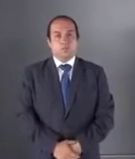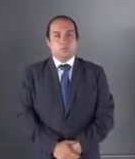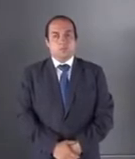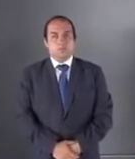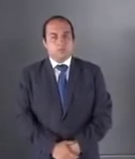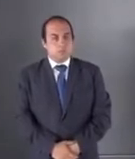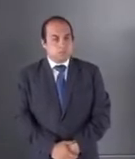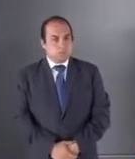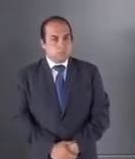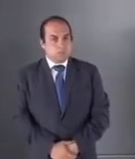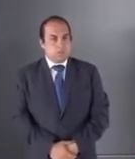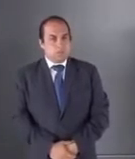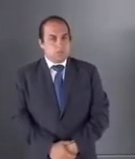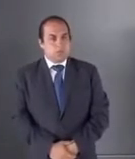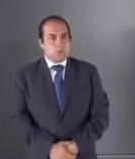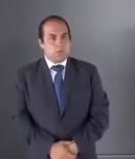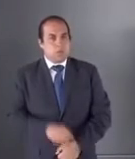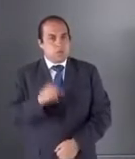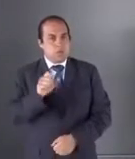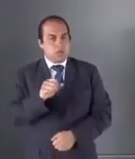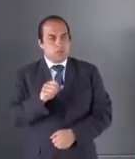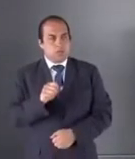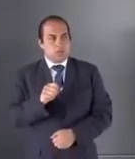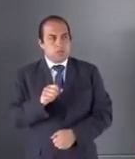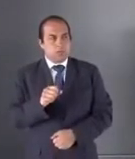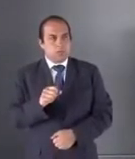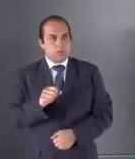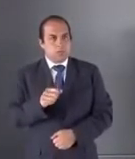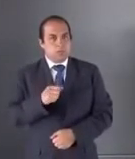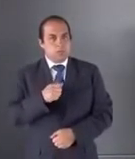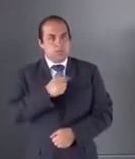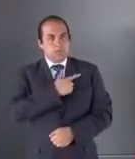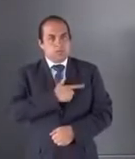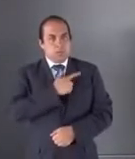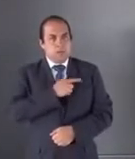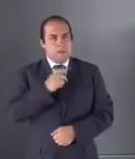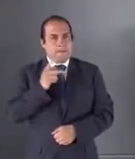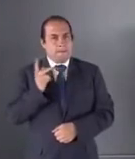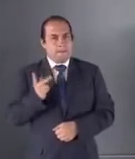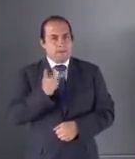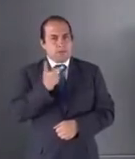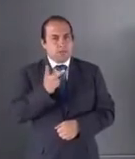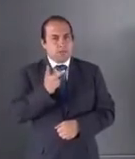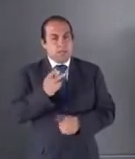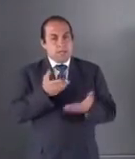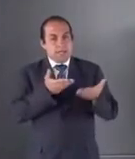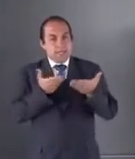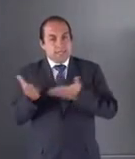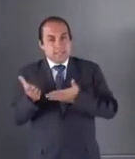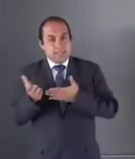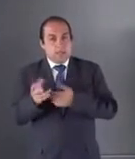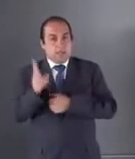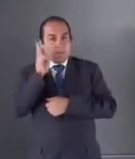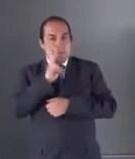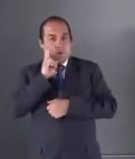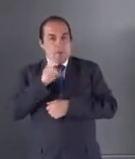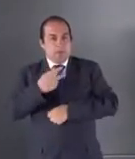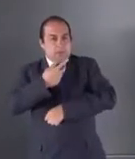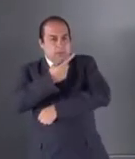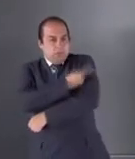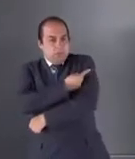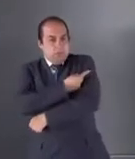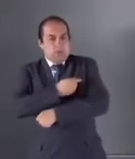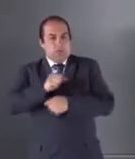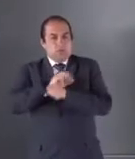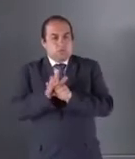También me gustaría preguntar, llegan pues dosis de ensayo de la vacuna de CanSino sobre COVID, y en